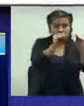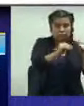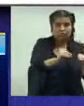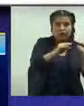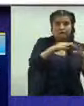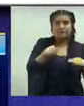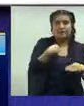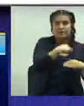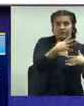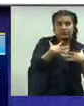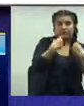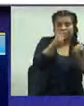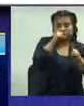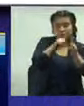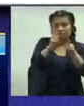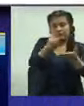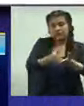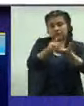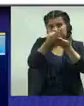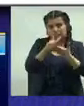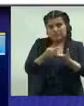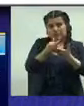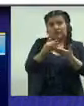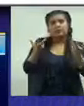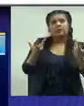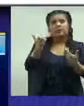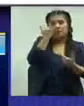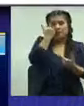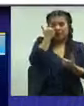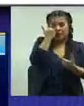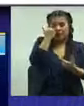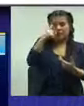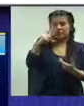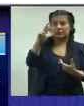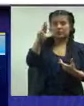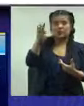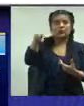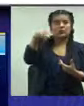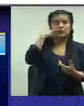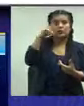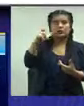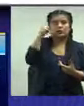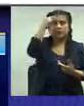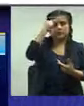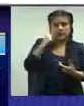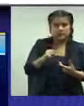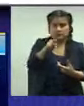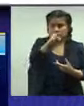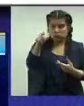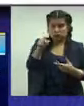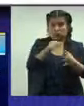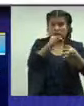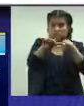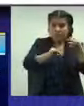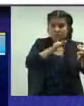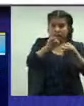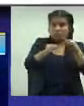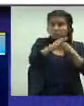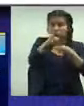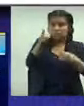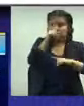tema de tratamiento de enfermedades crónicas y degenerativas, que ahí quisiéramos, cuando tenga su intervención, viceministra, que nos